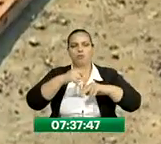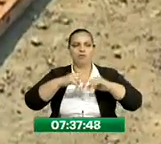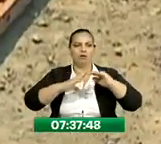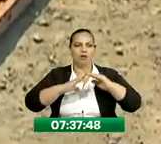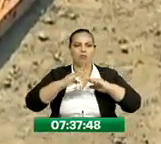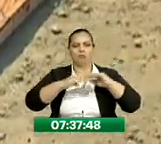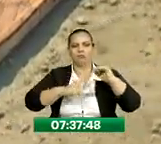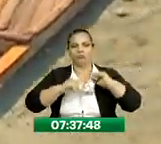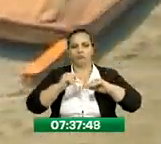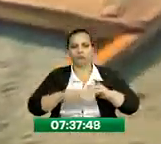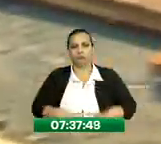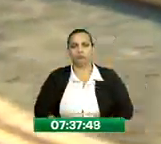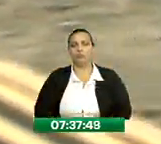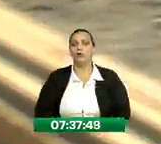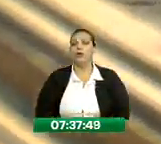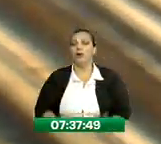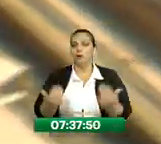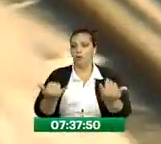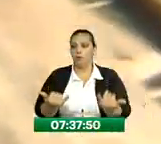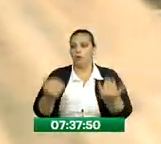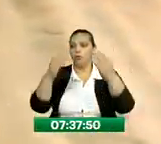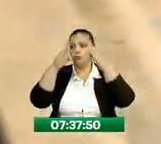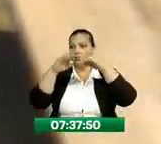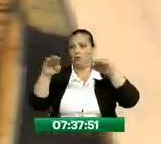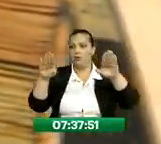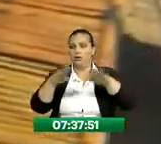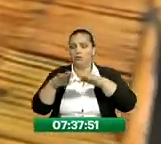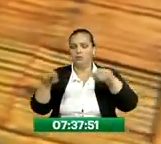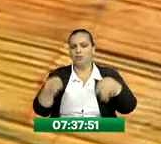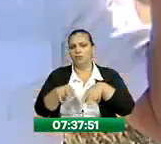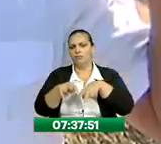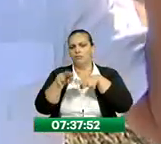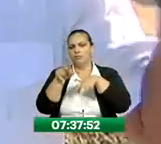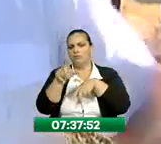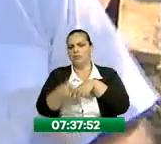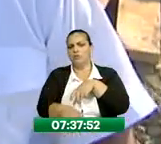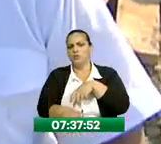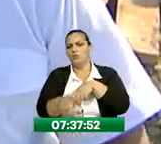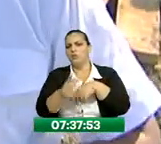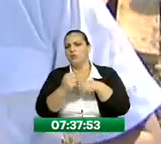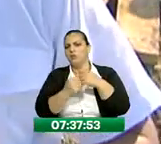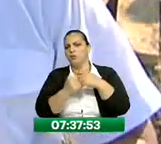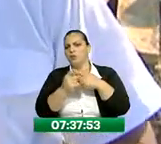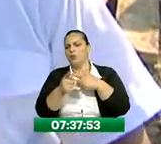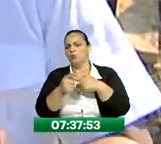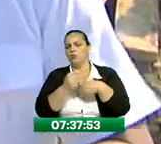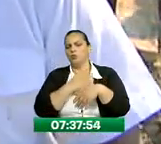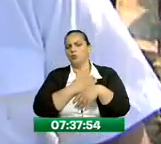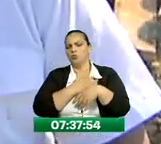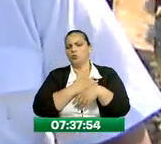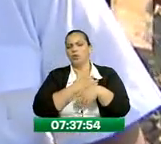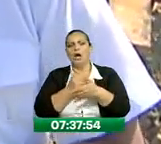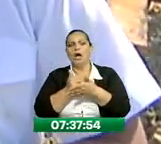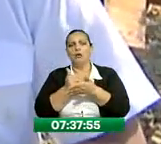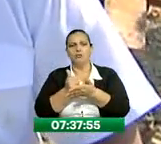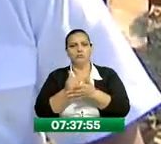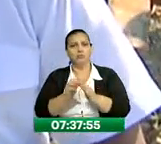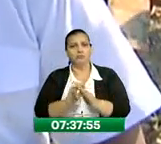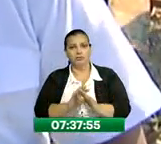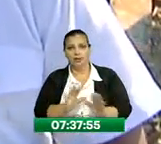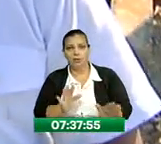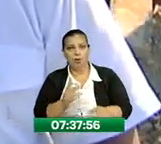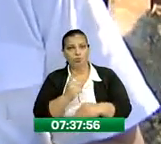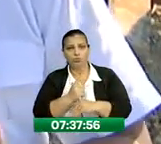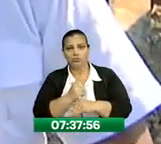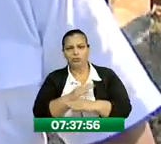ayudar al prójimo. Y hoy se ve realizado este beneficio para esta familia. El día de mañana también entregaremos